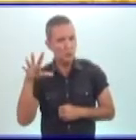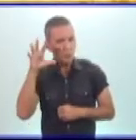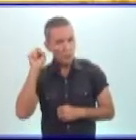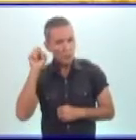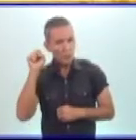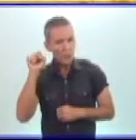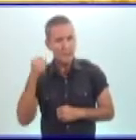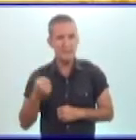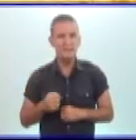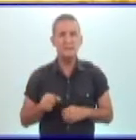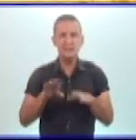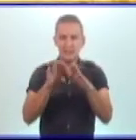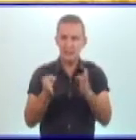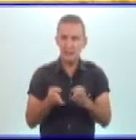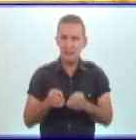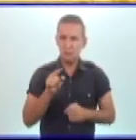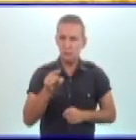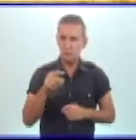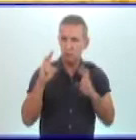vives.